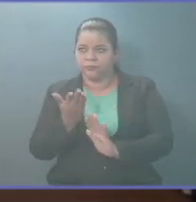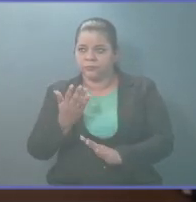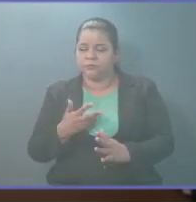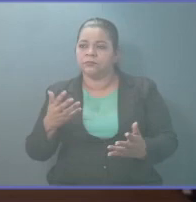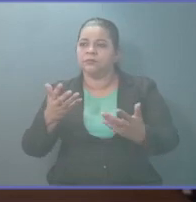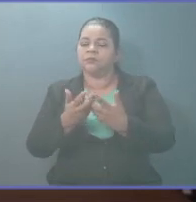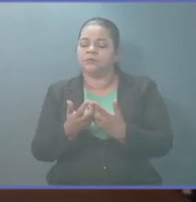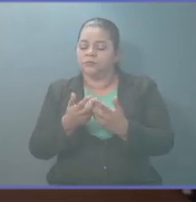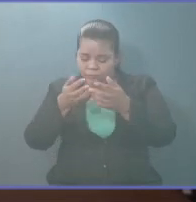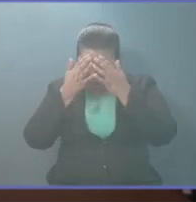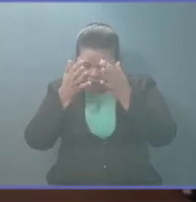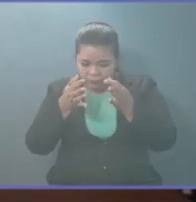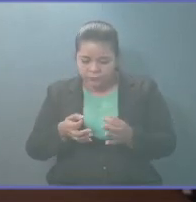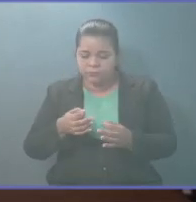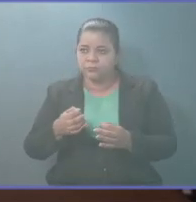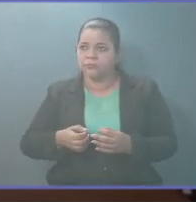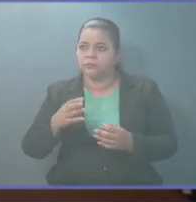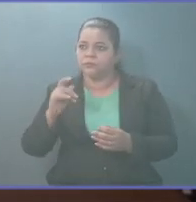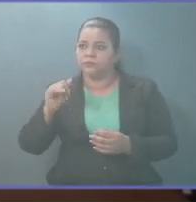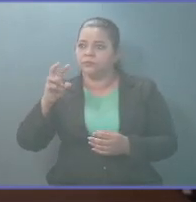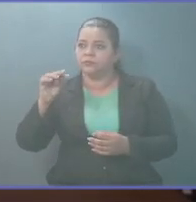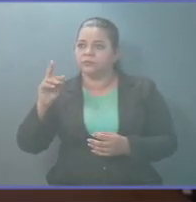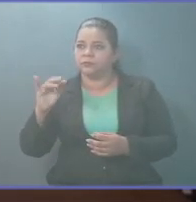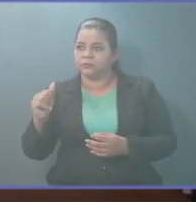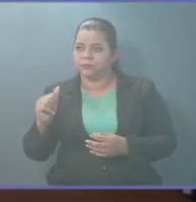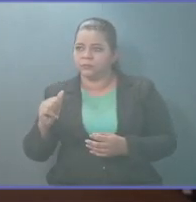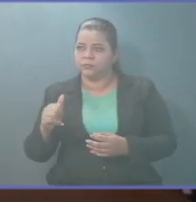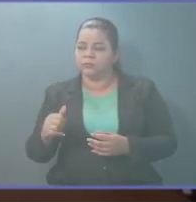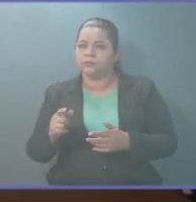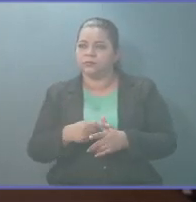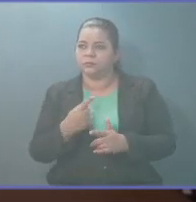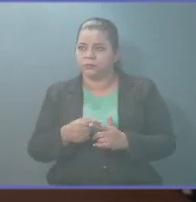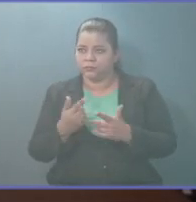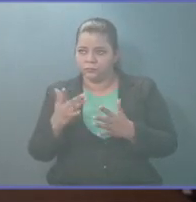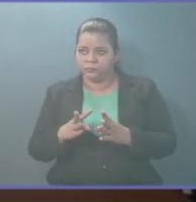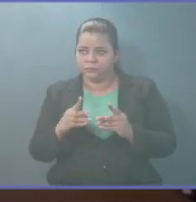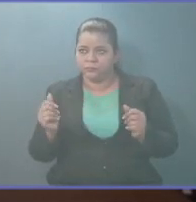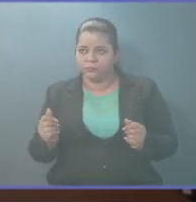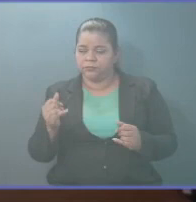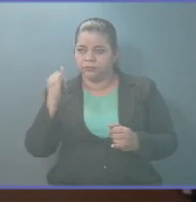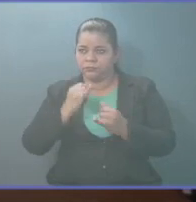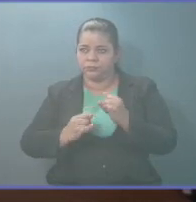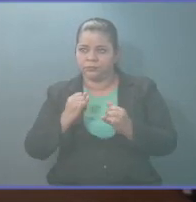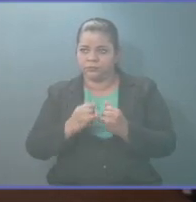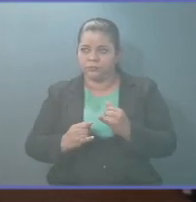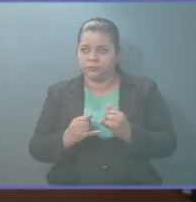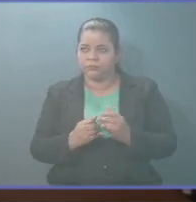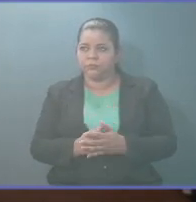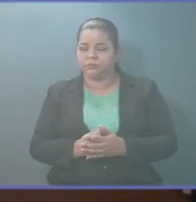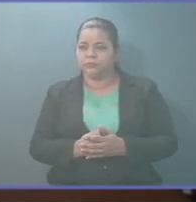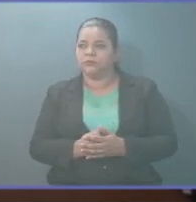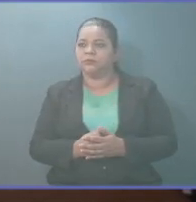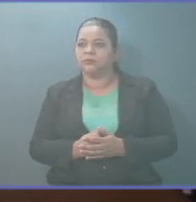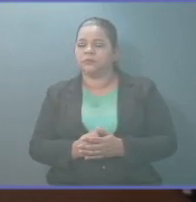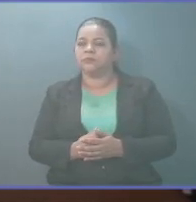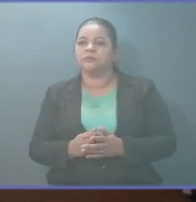o sea que el inciso quede tal como nosotros lo teníamos, ese inciso, excepto okay,